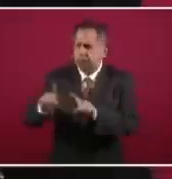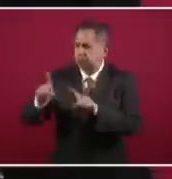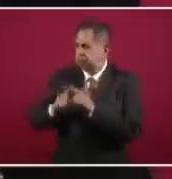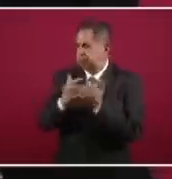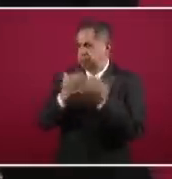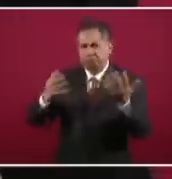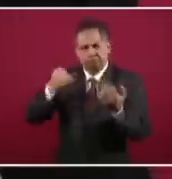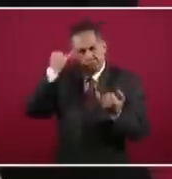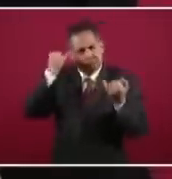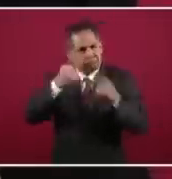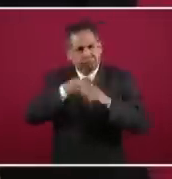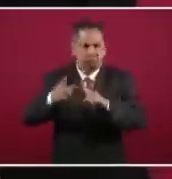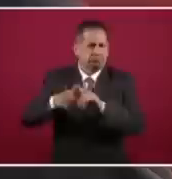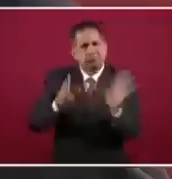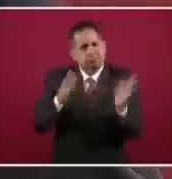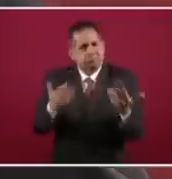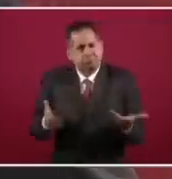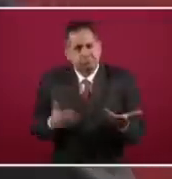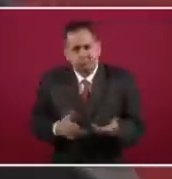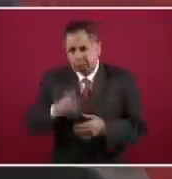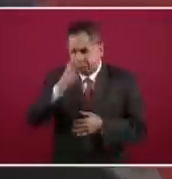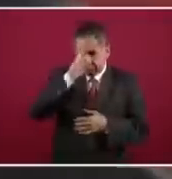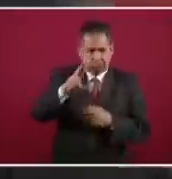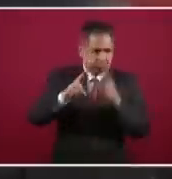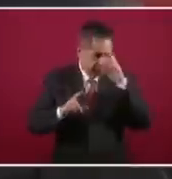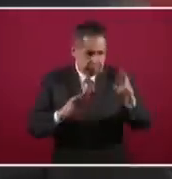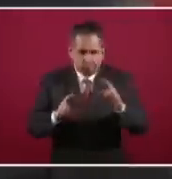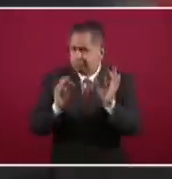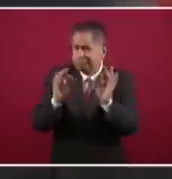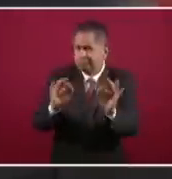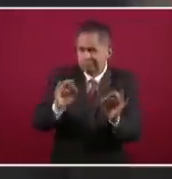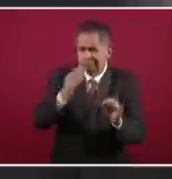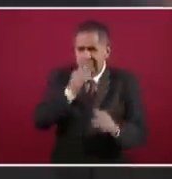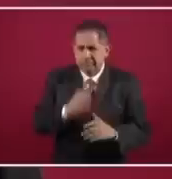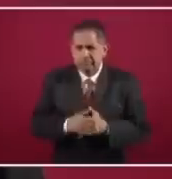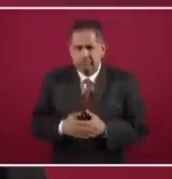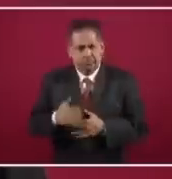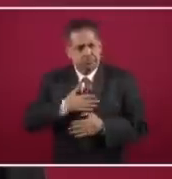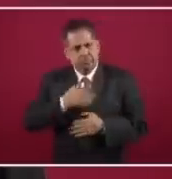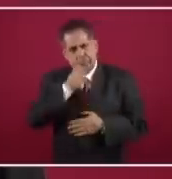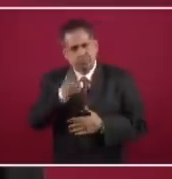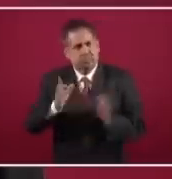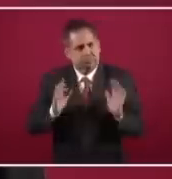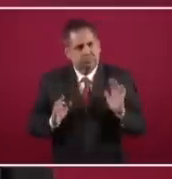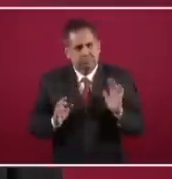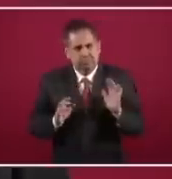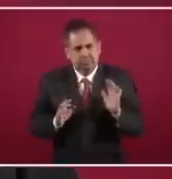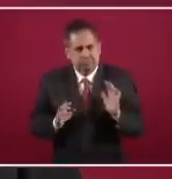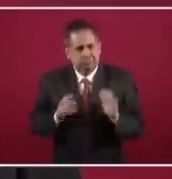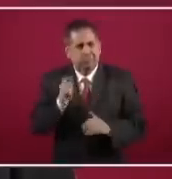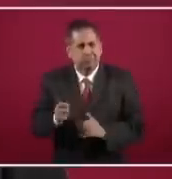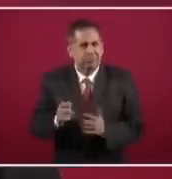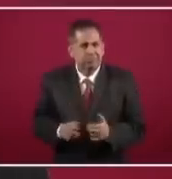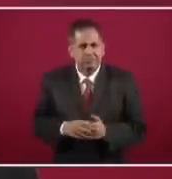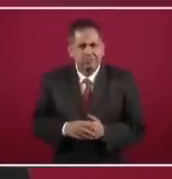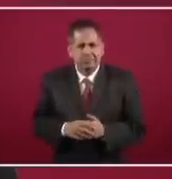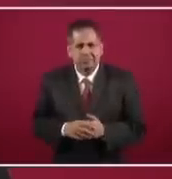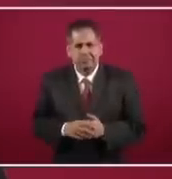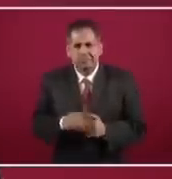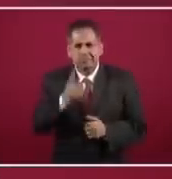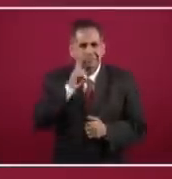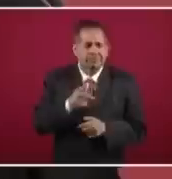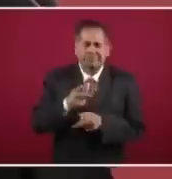la diversidad, el respetarnos. Yo he dicho que más que la